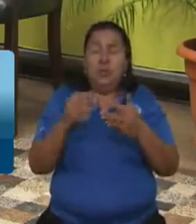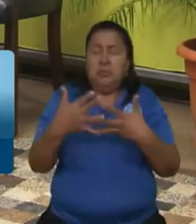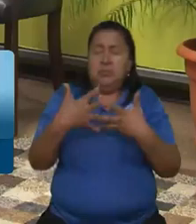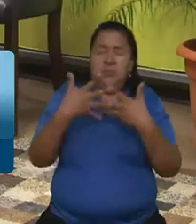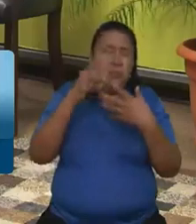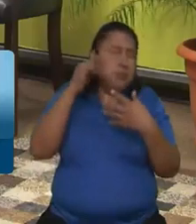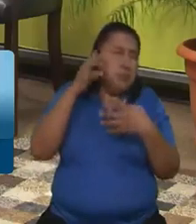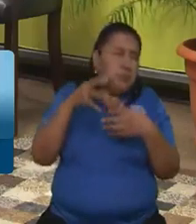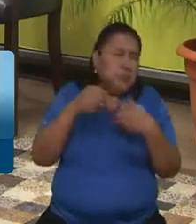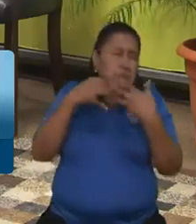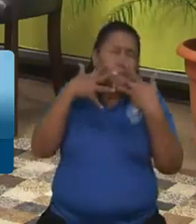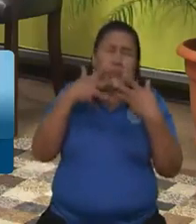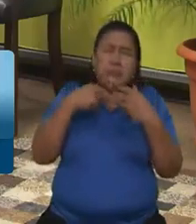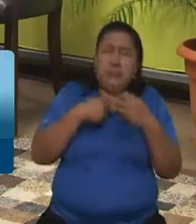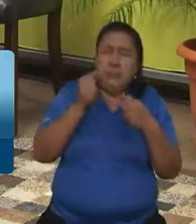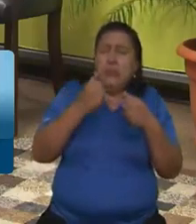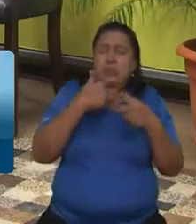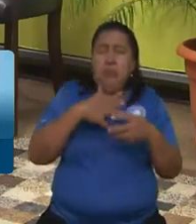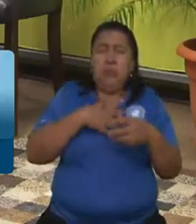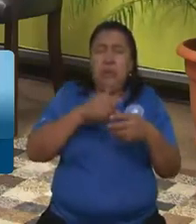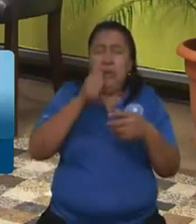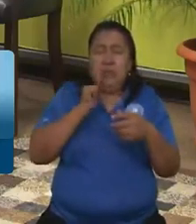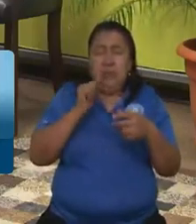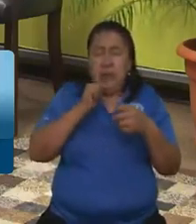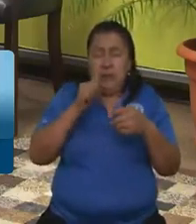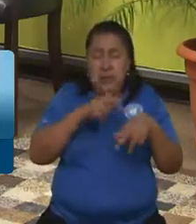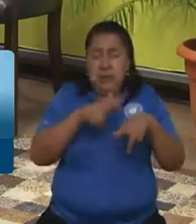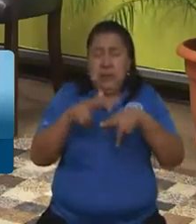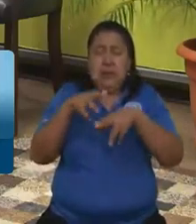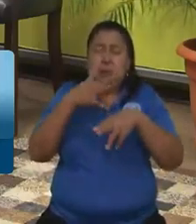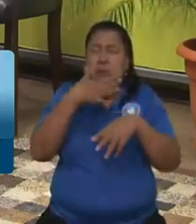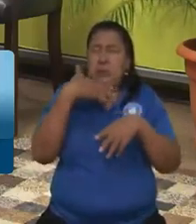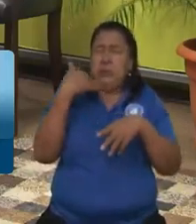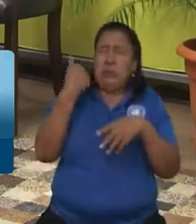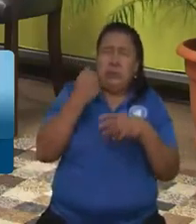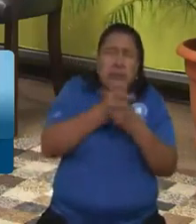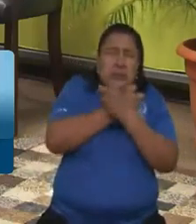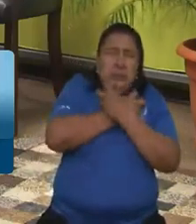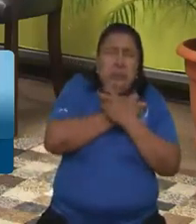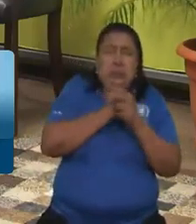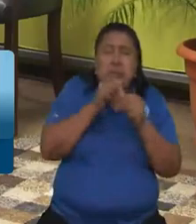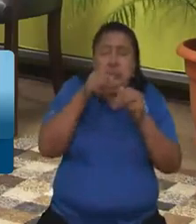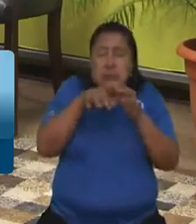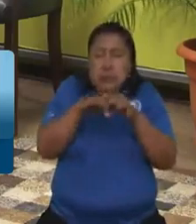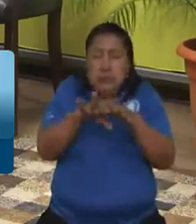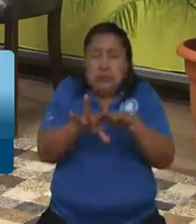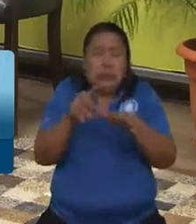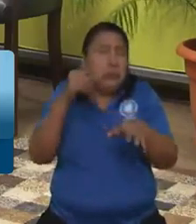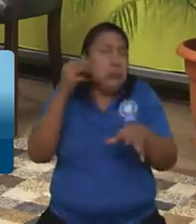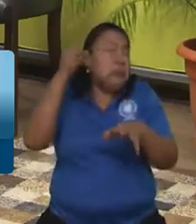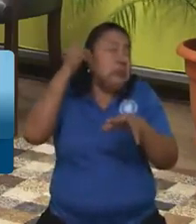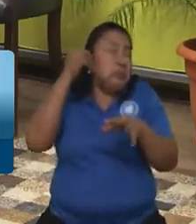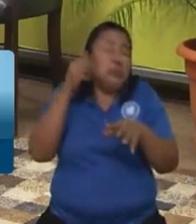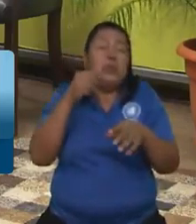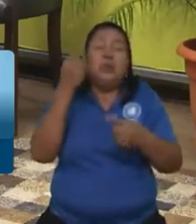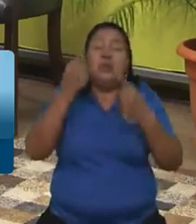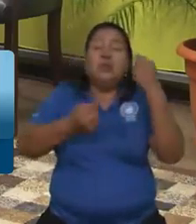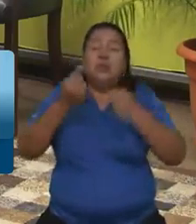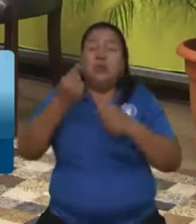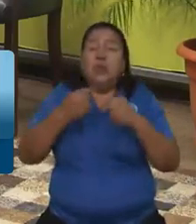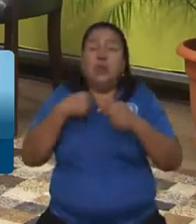recuerdo. En el caso de él decía que ese tipo de causa causaban en la parte media. En el caso